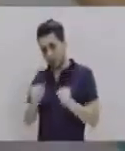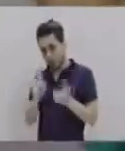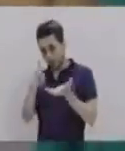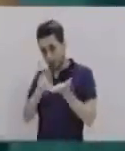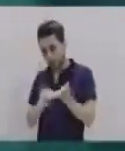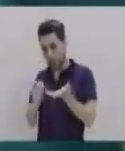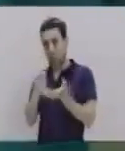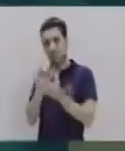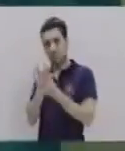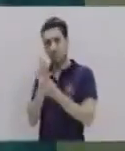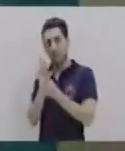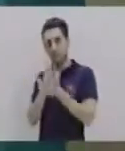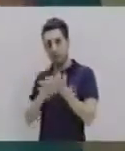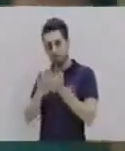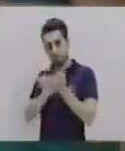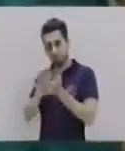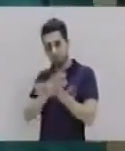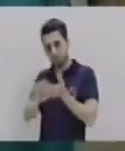manos.